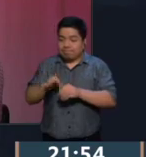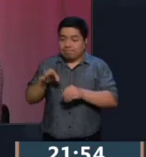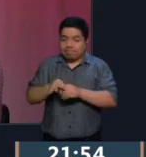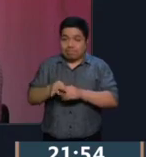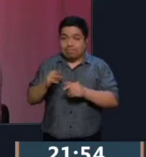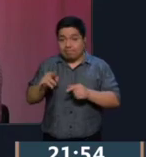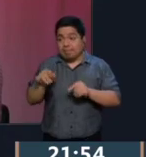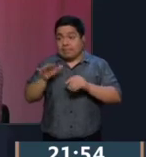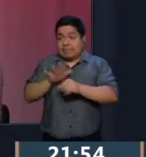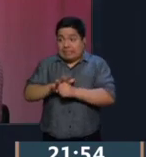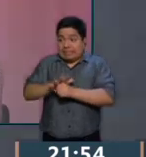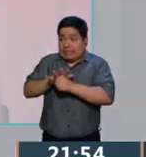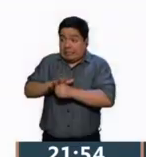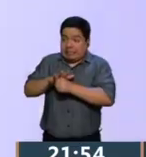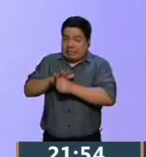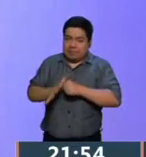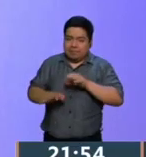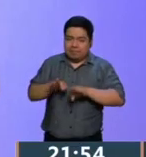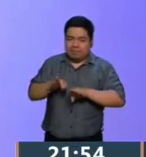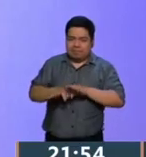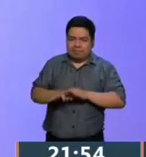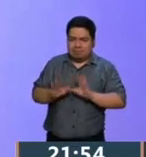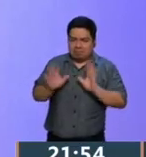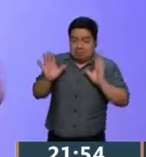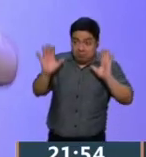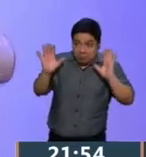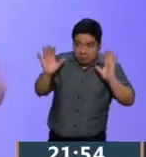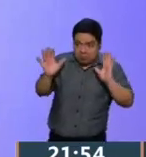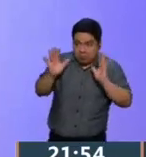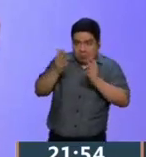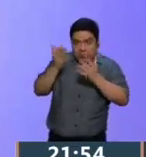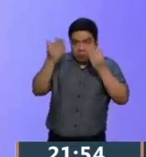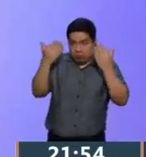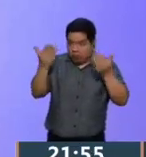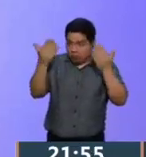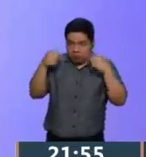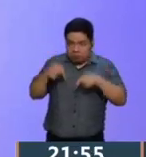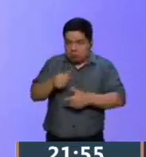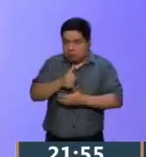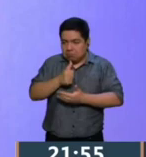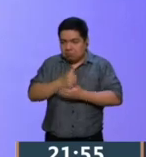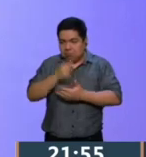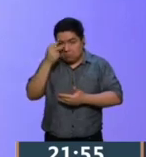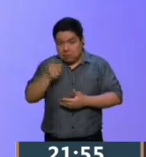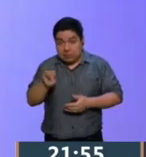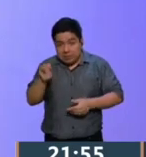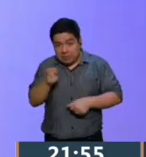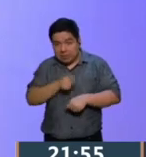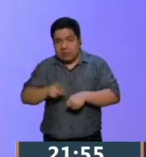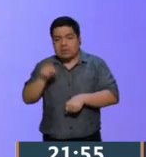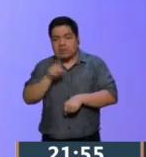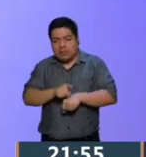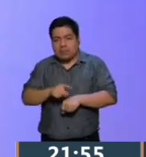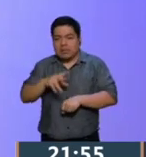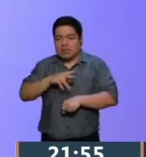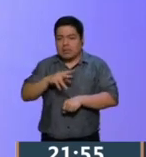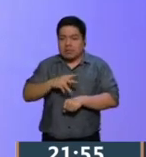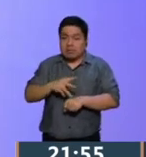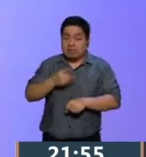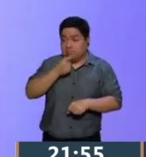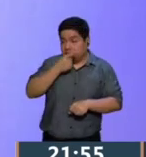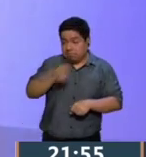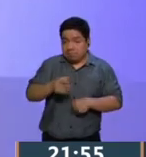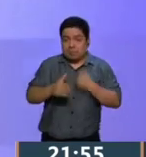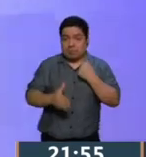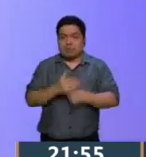a pesar de las presiones, algo que yo no había visto en muchos años en esta ciudad. Sucedió ese día en esa sesión, y lo